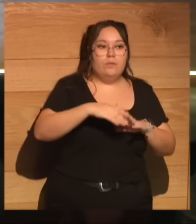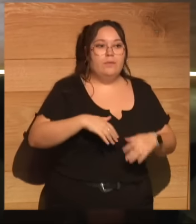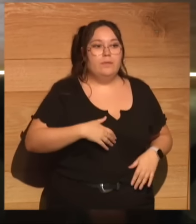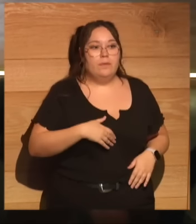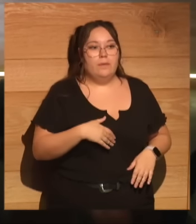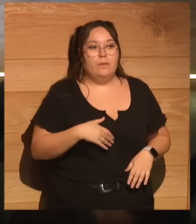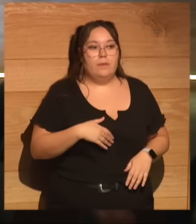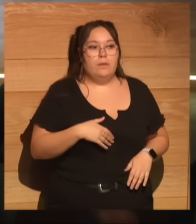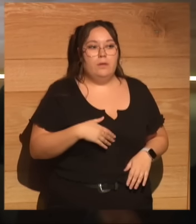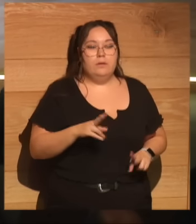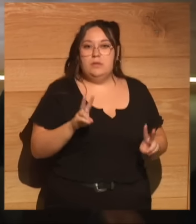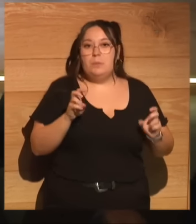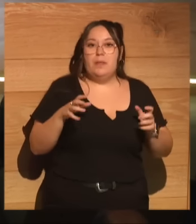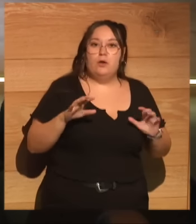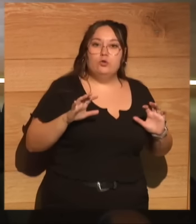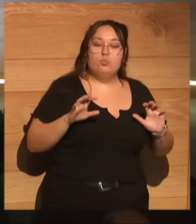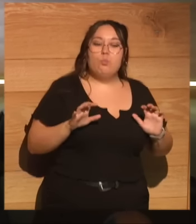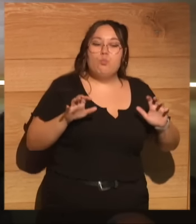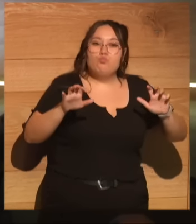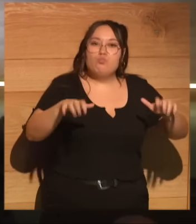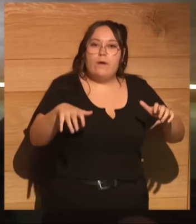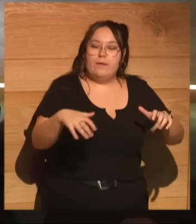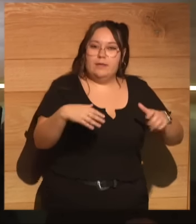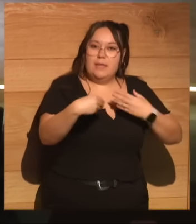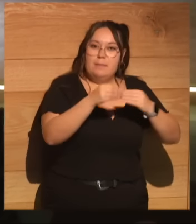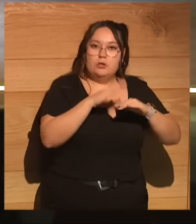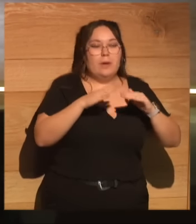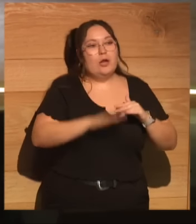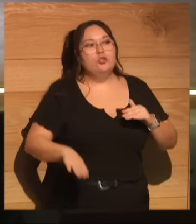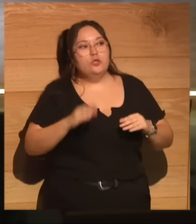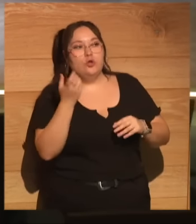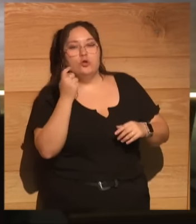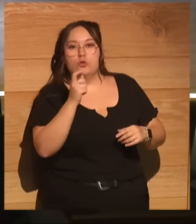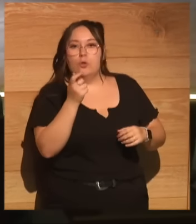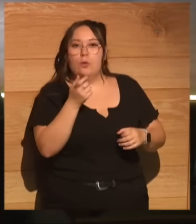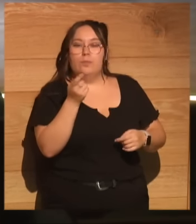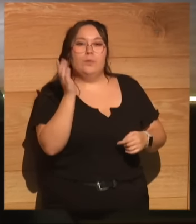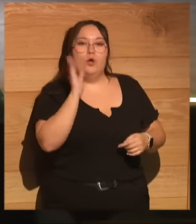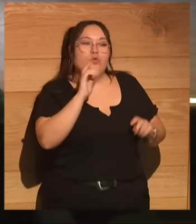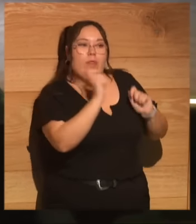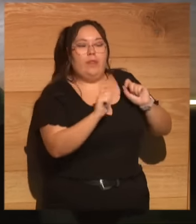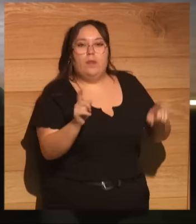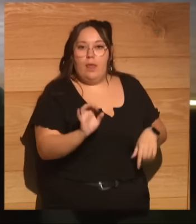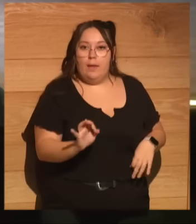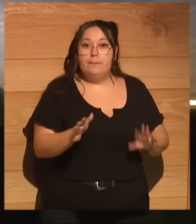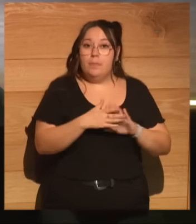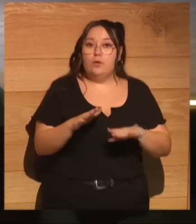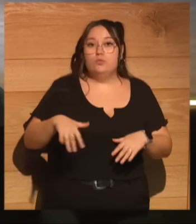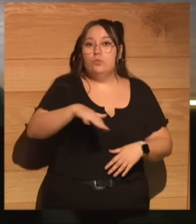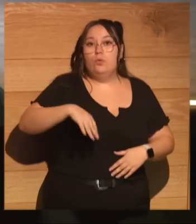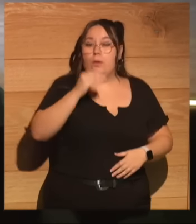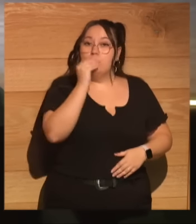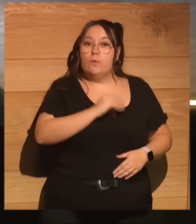forrando sus muebles de plástico para que no los ensucien los niños, etcétera, etcétera. Sin embargo, es un ser lleno de bondad y que tiene